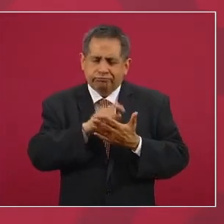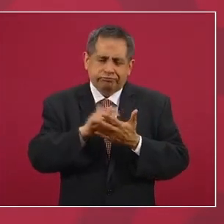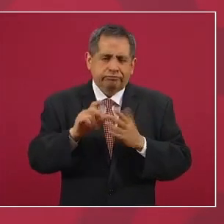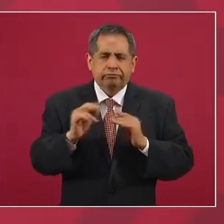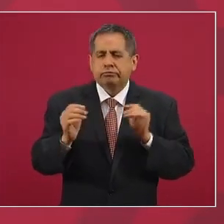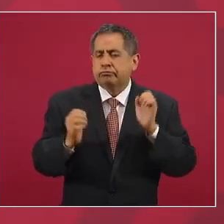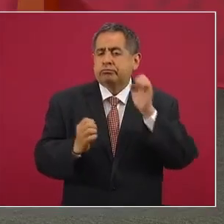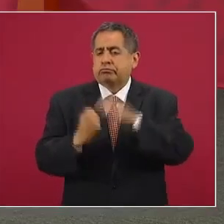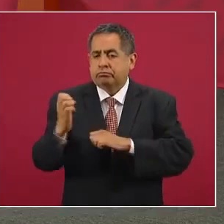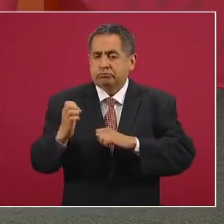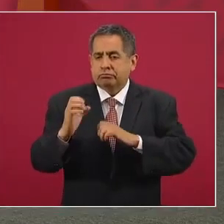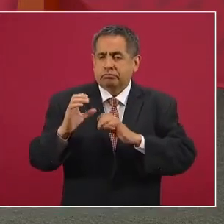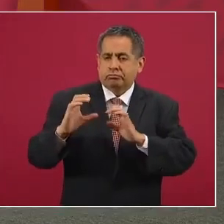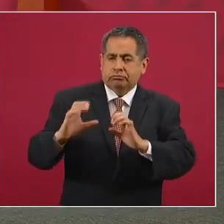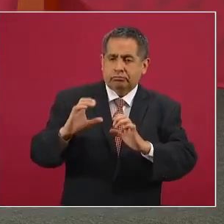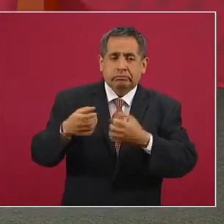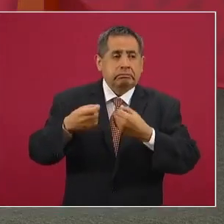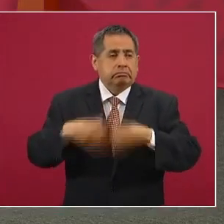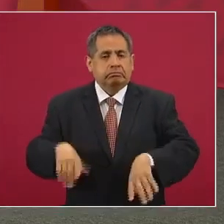lo vayan